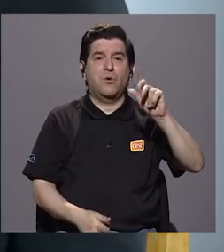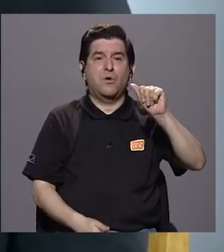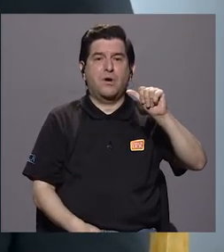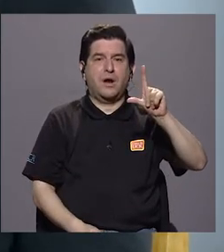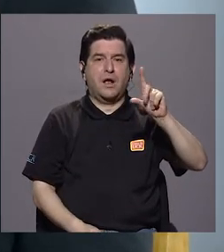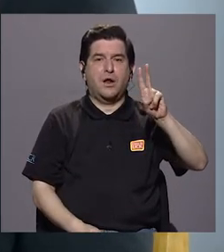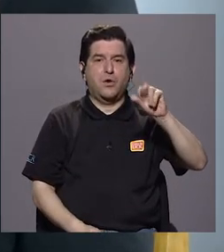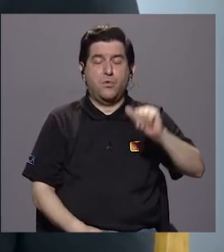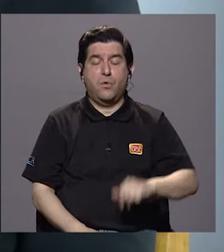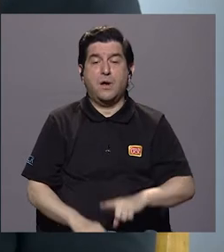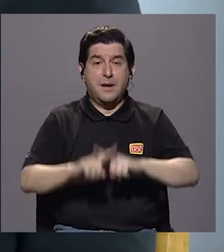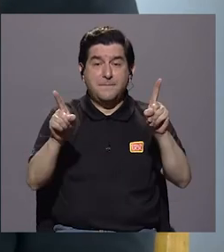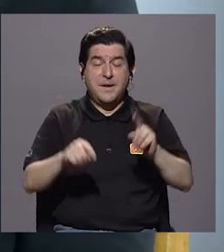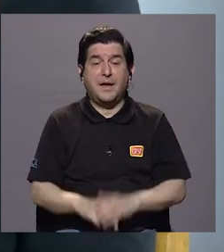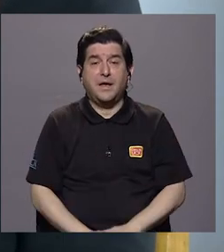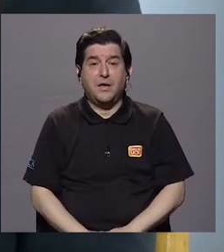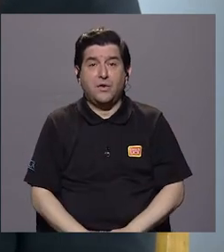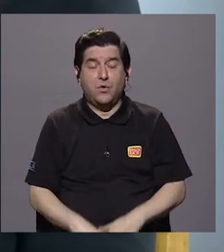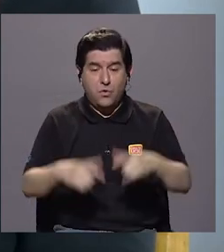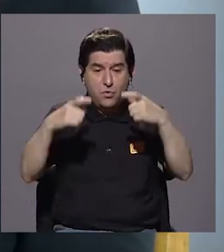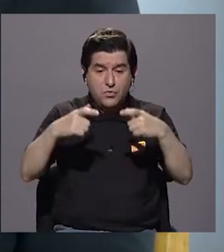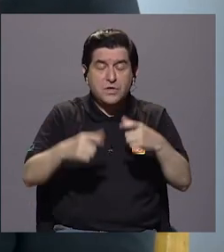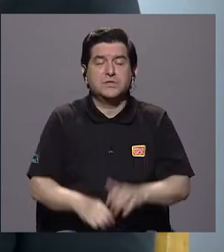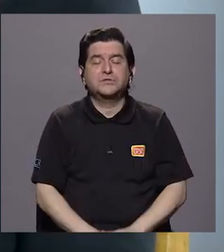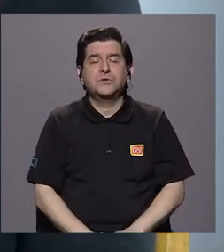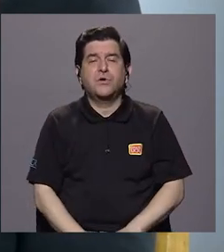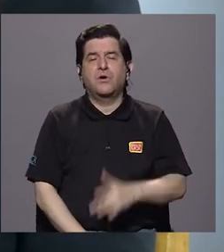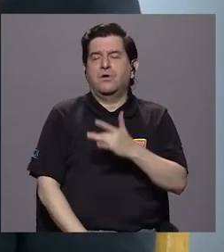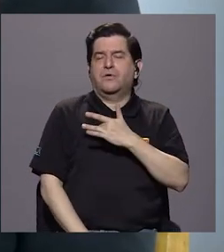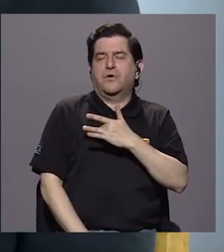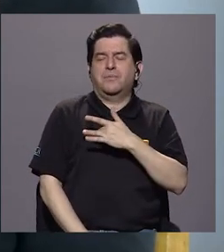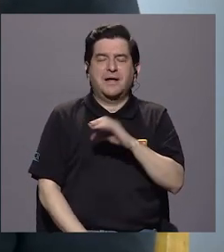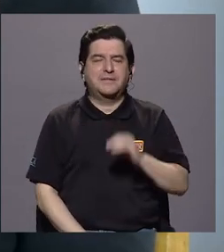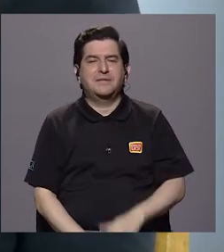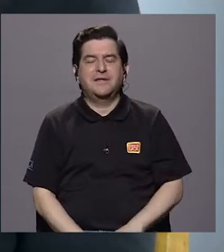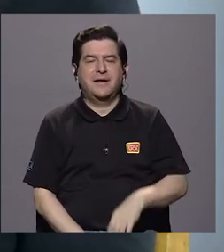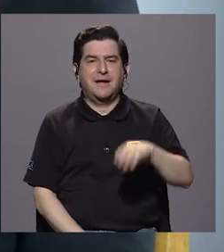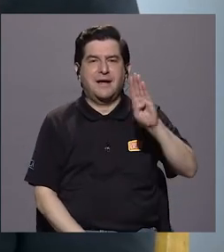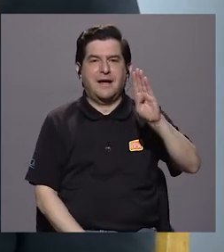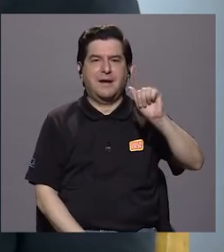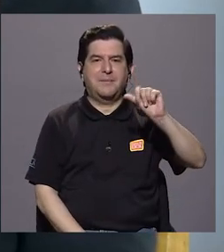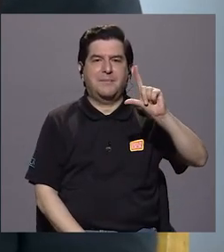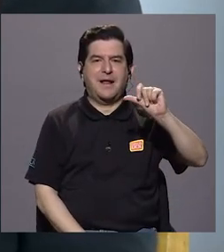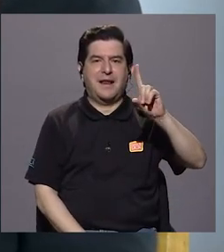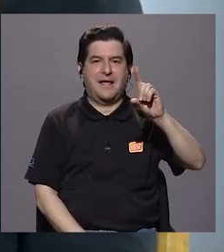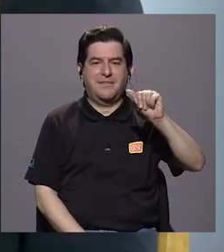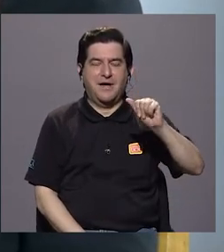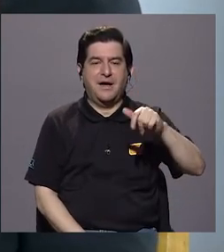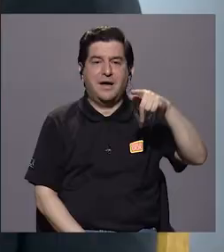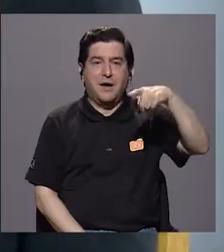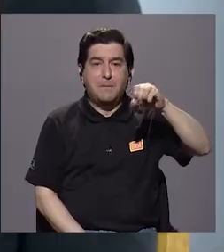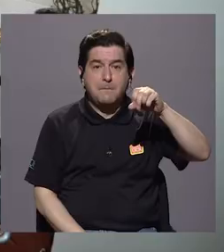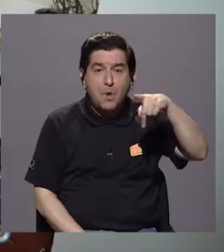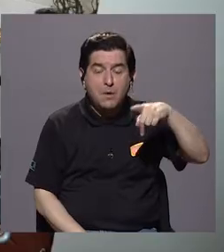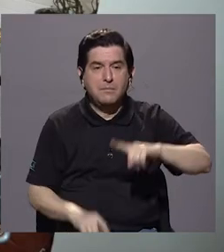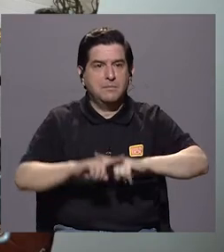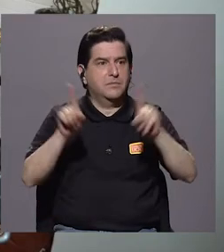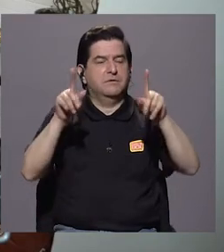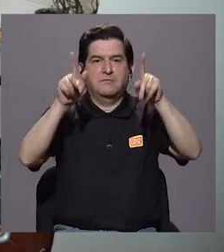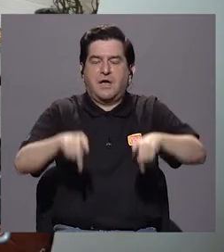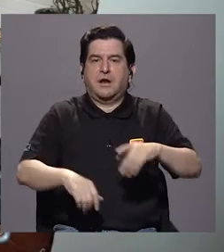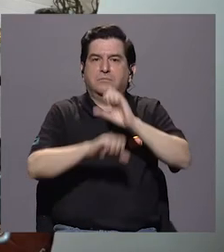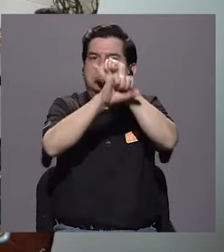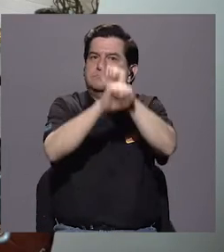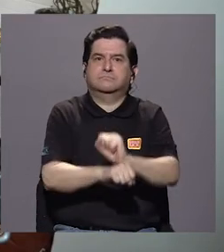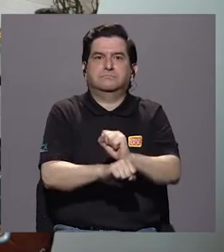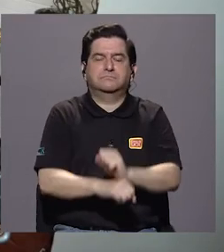un disco romántico y pop, balada pop, era muy diferente a lo que la gente estaba acostumbrada. Y